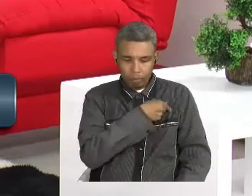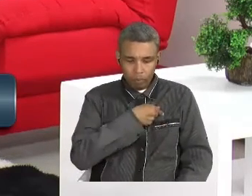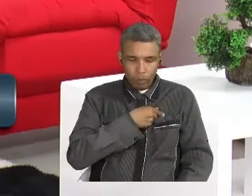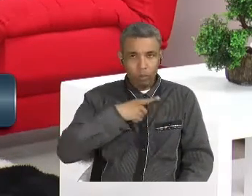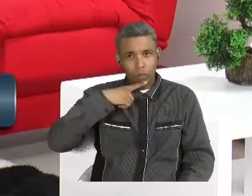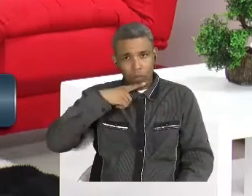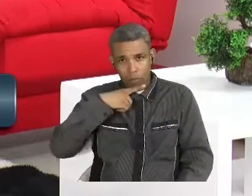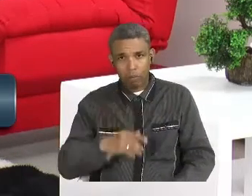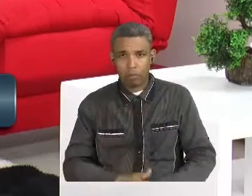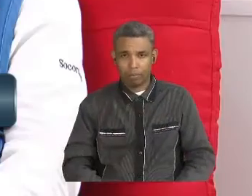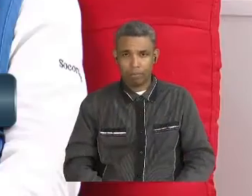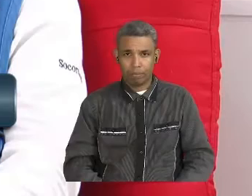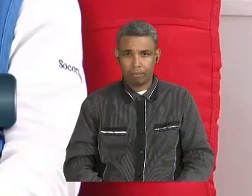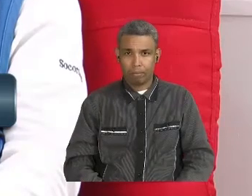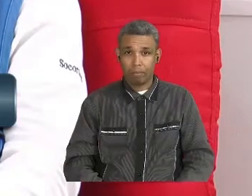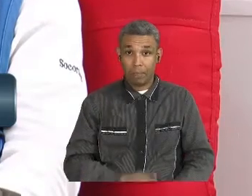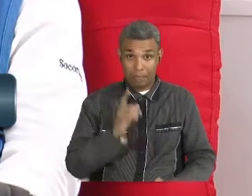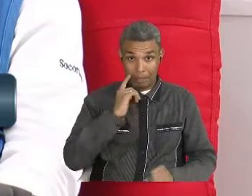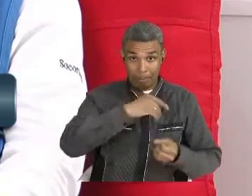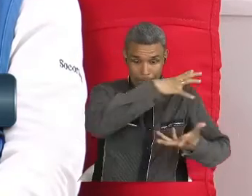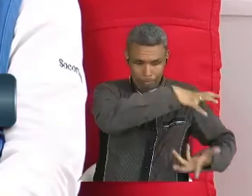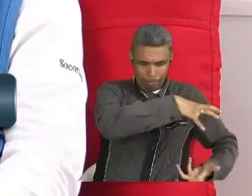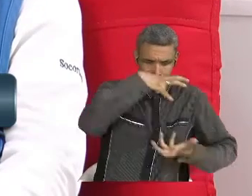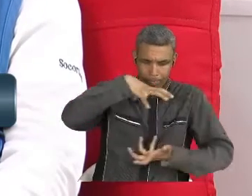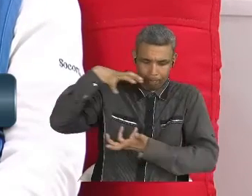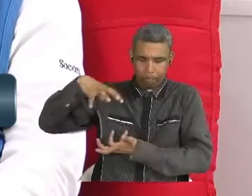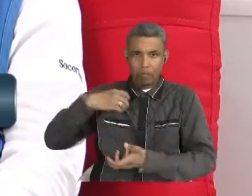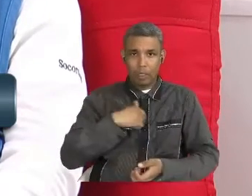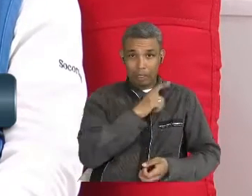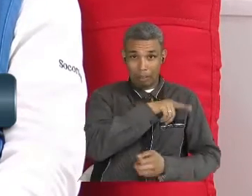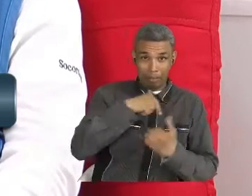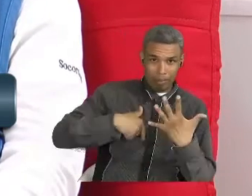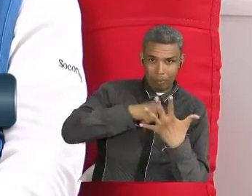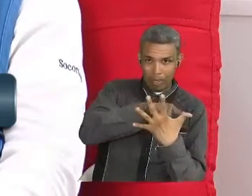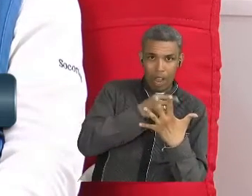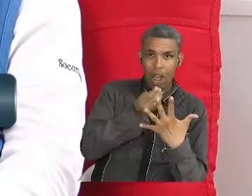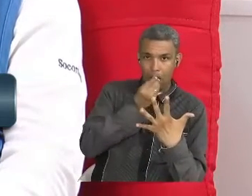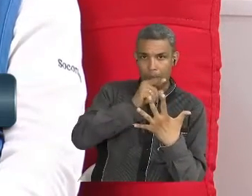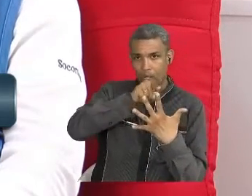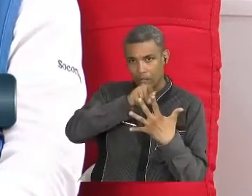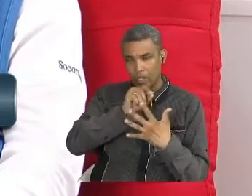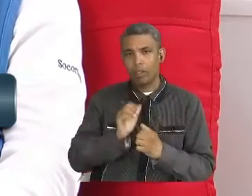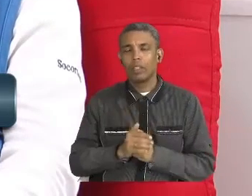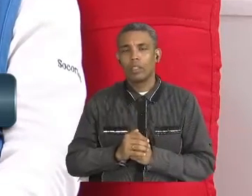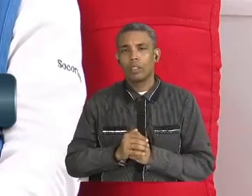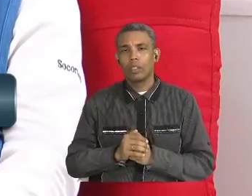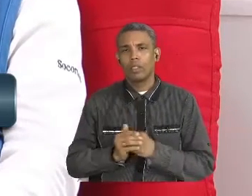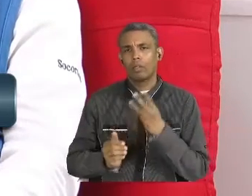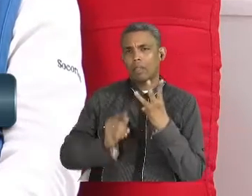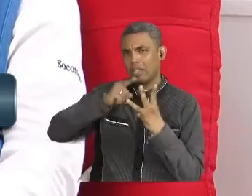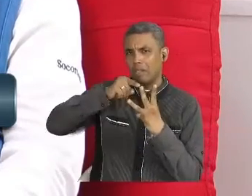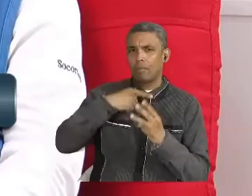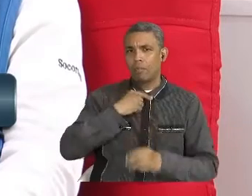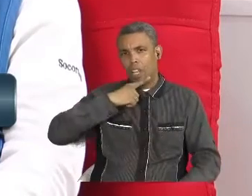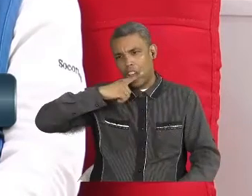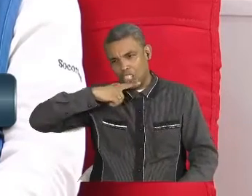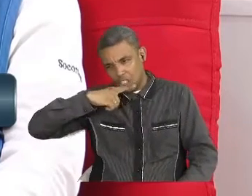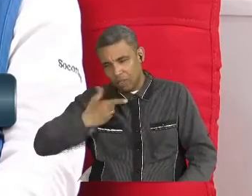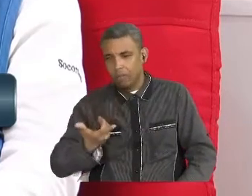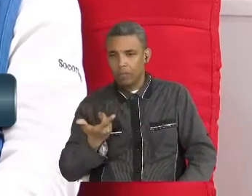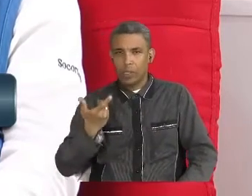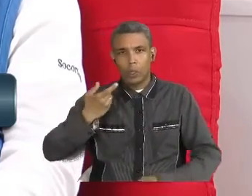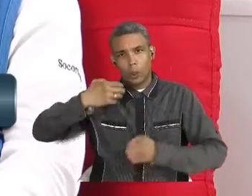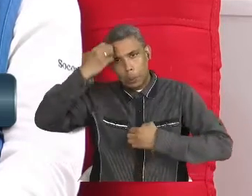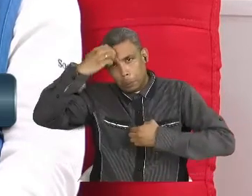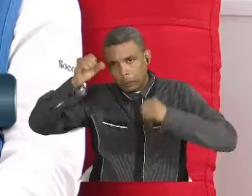es el kit alimentario, el kit de aseo personal y el kit de vajilla. Para nosotros es muy importante saber qué es